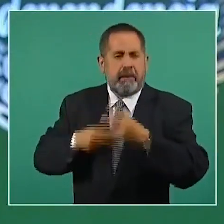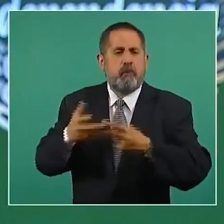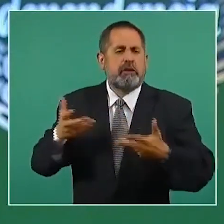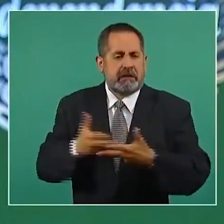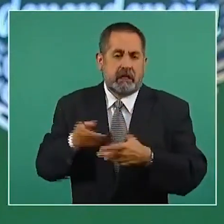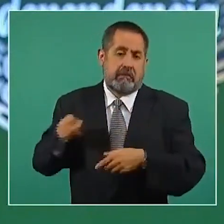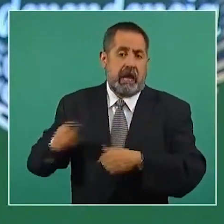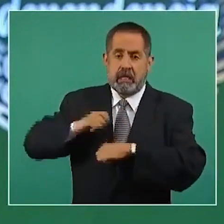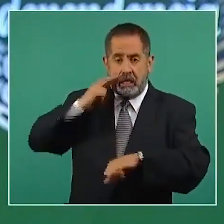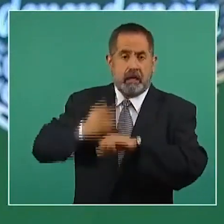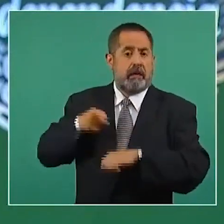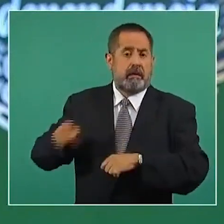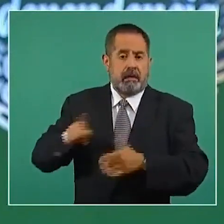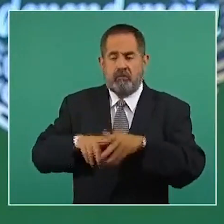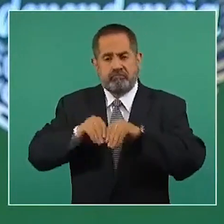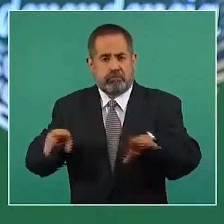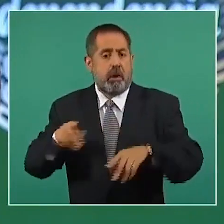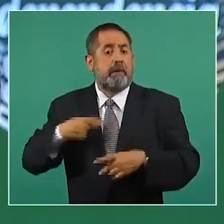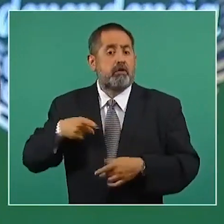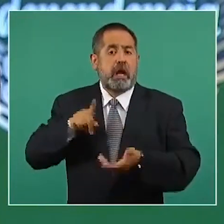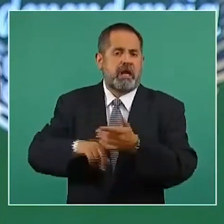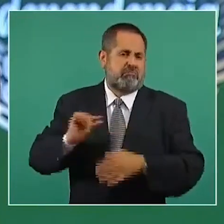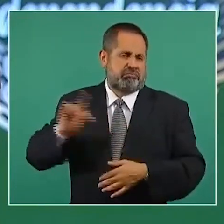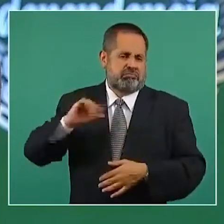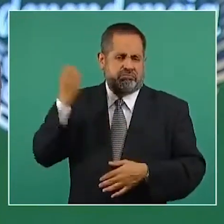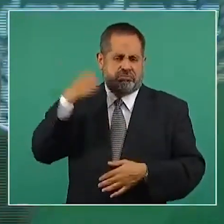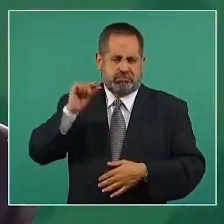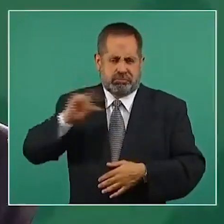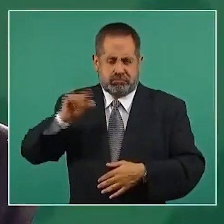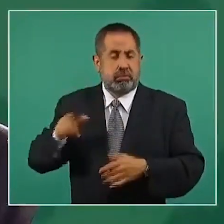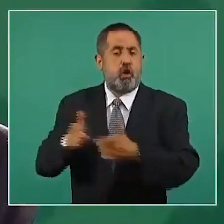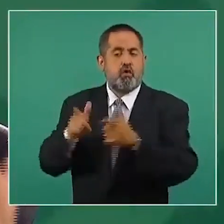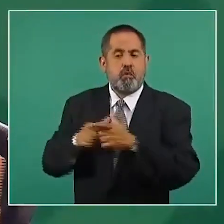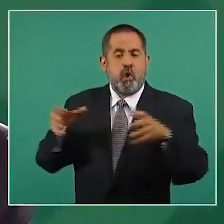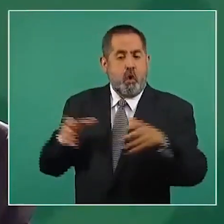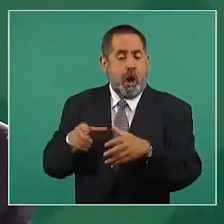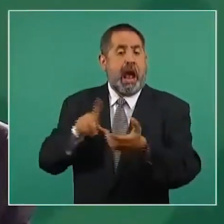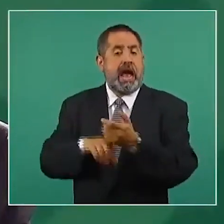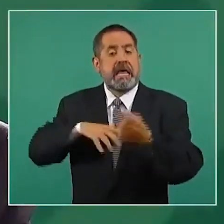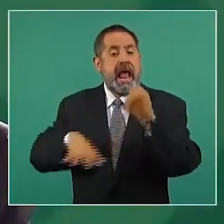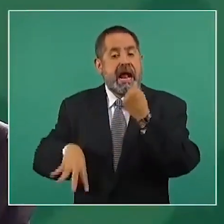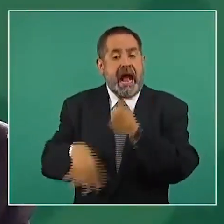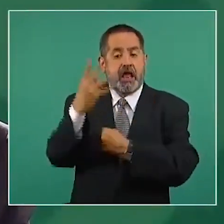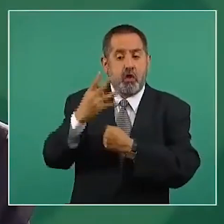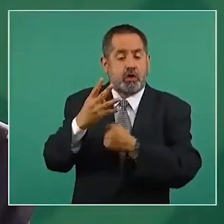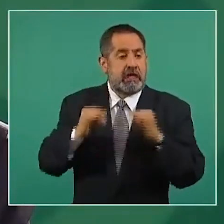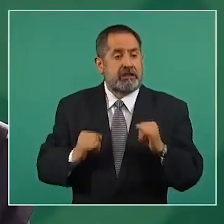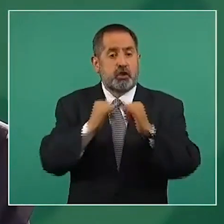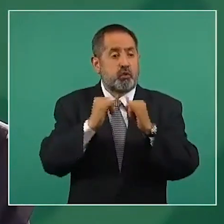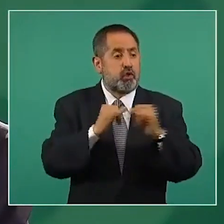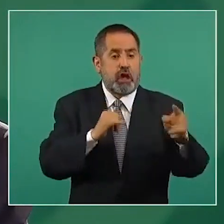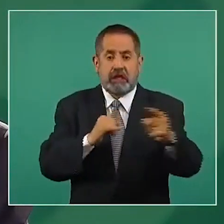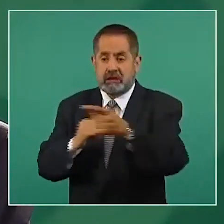formación de personal altamente calificado. Y este seminario, donde hay 14 instituciones